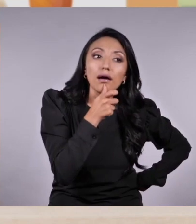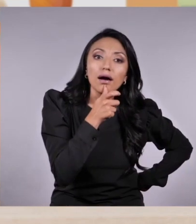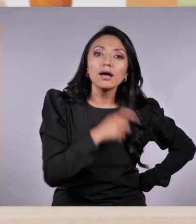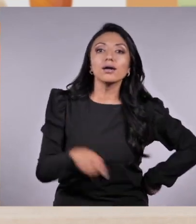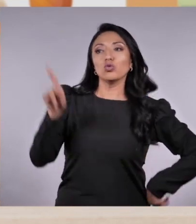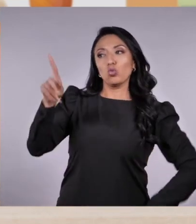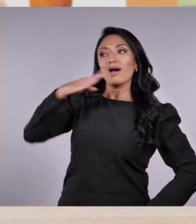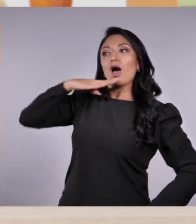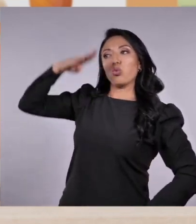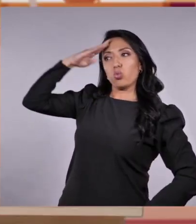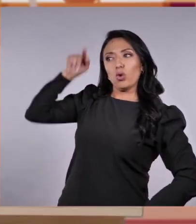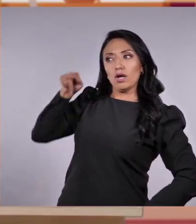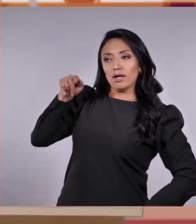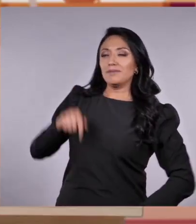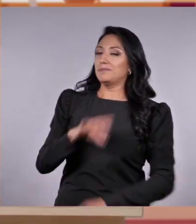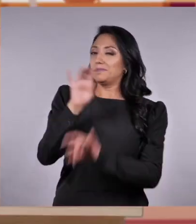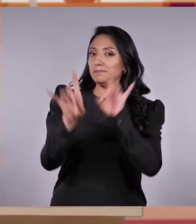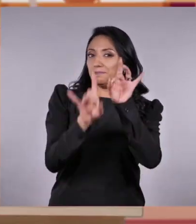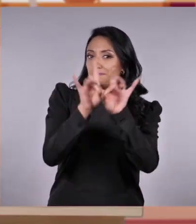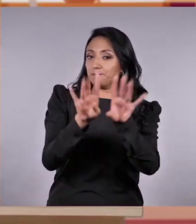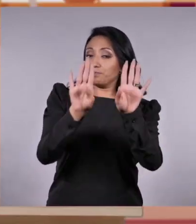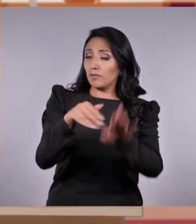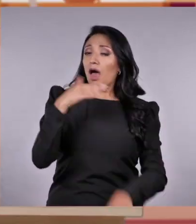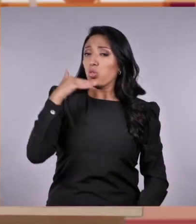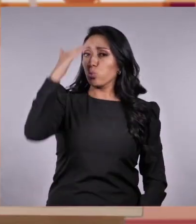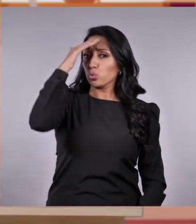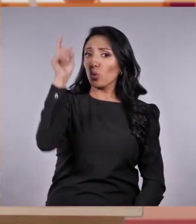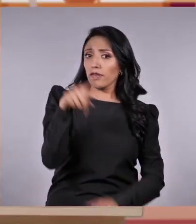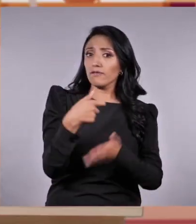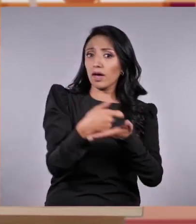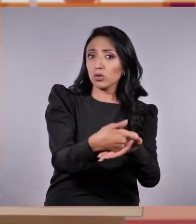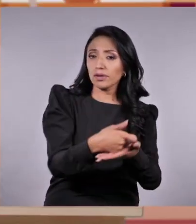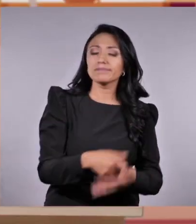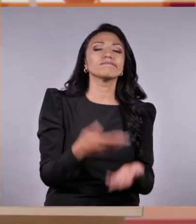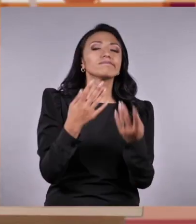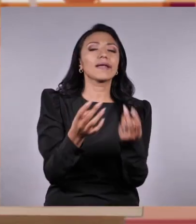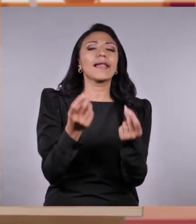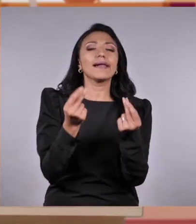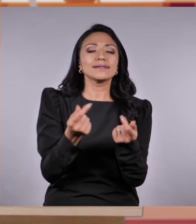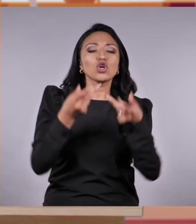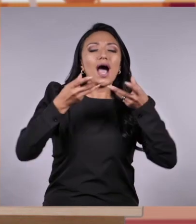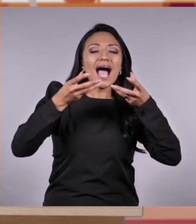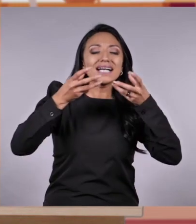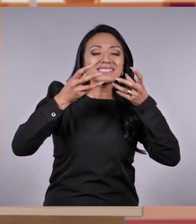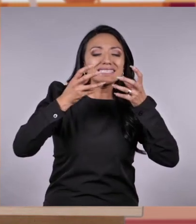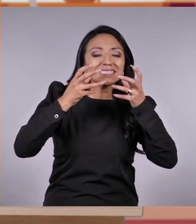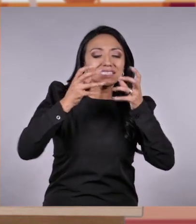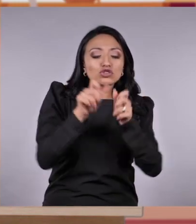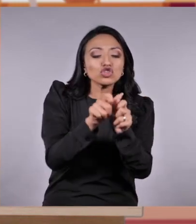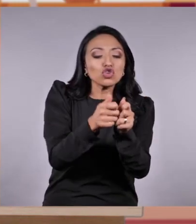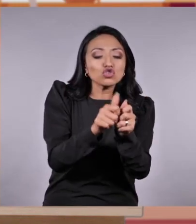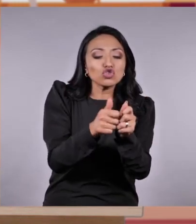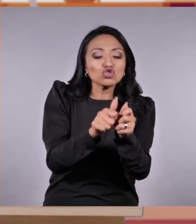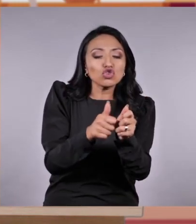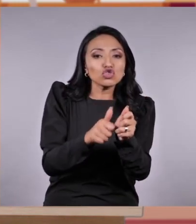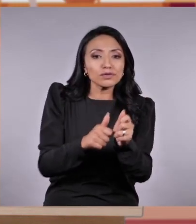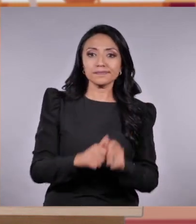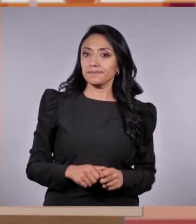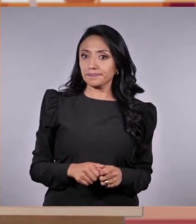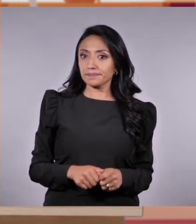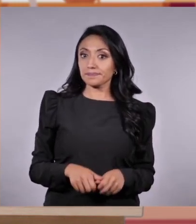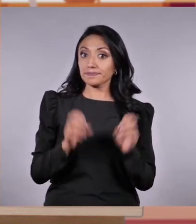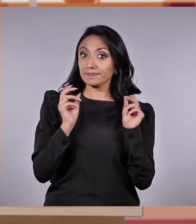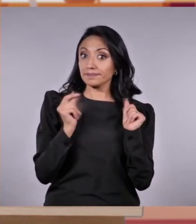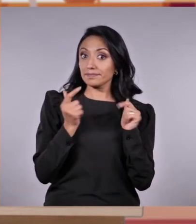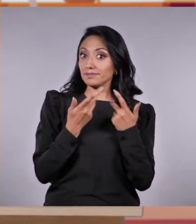un adulto! ¡Muy bien! Ya tenemos nuestro choclo desgranado. Y ahora sí, ¡a la